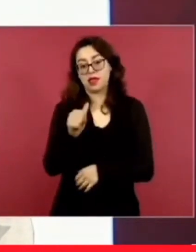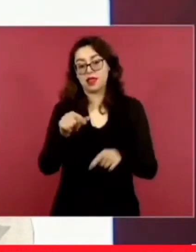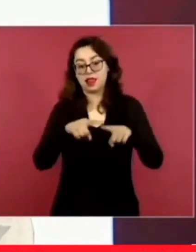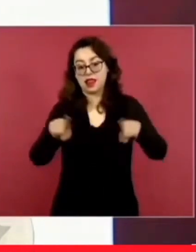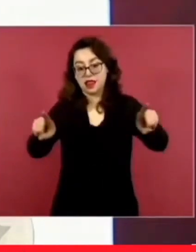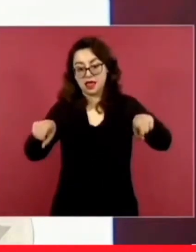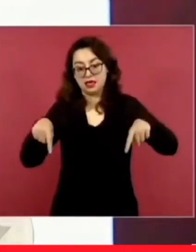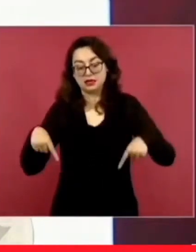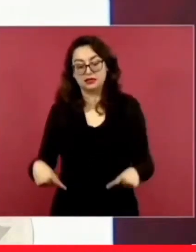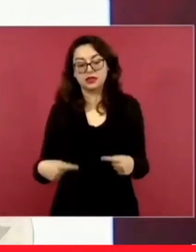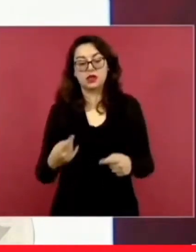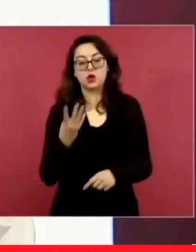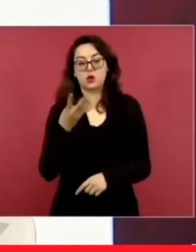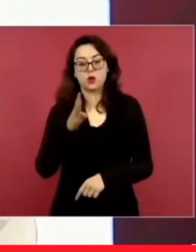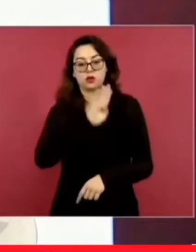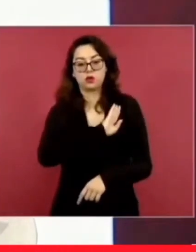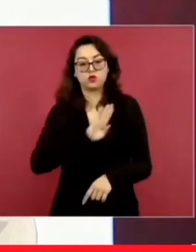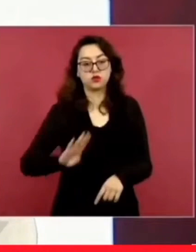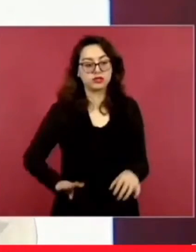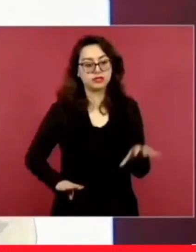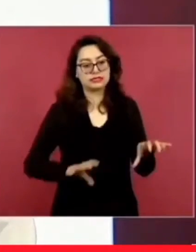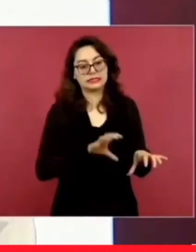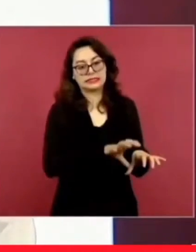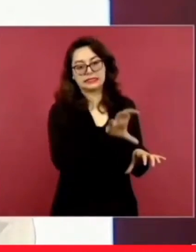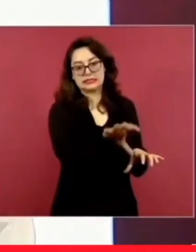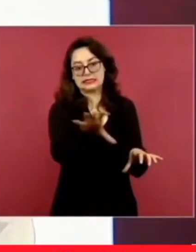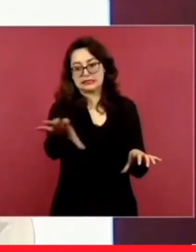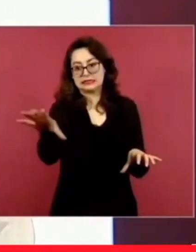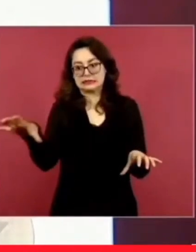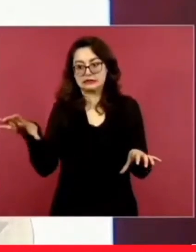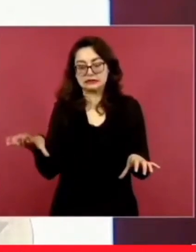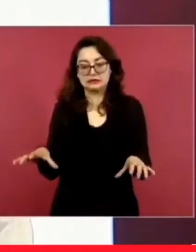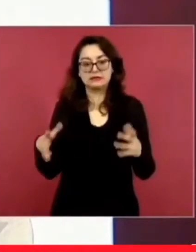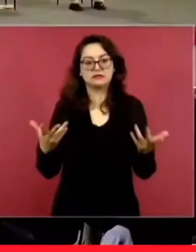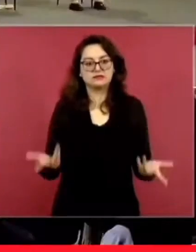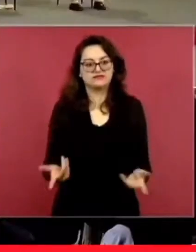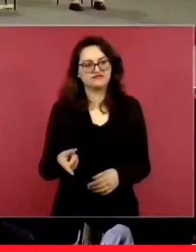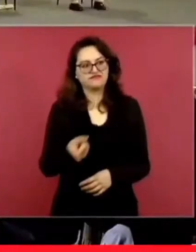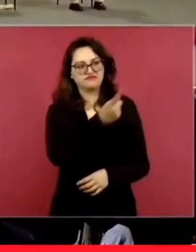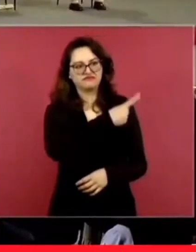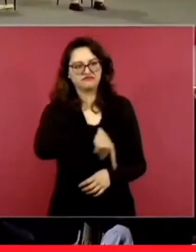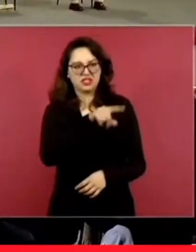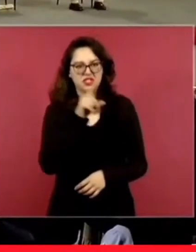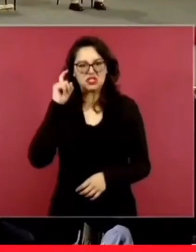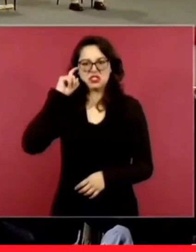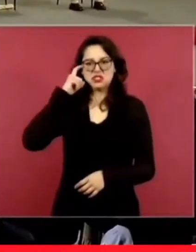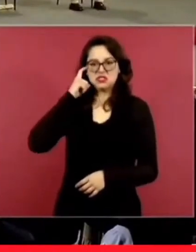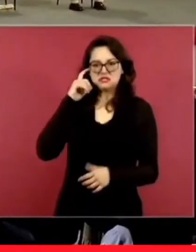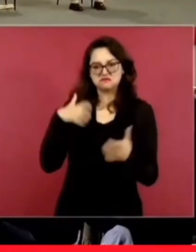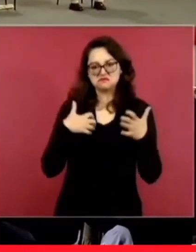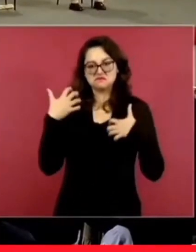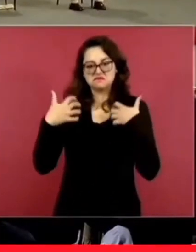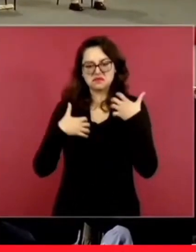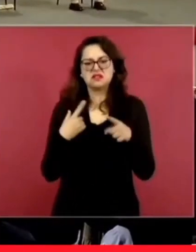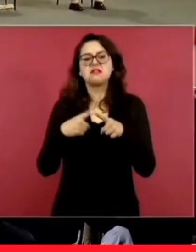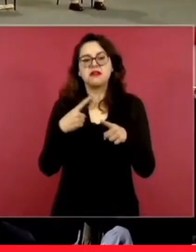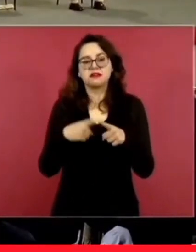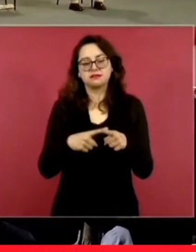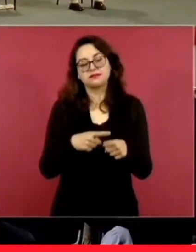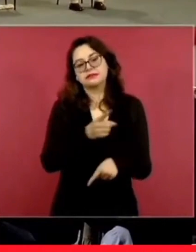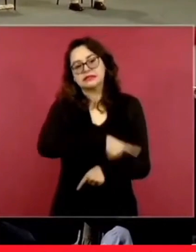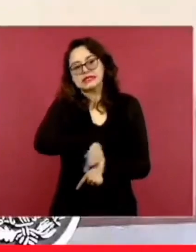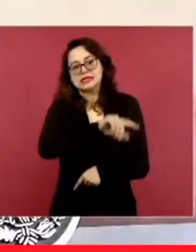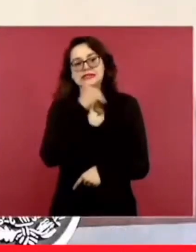núcleos agrarios en 4 municipios y tenemos presiones de desarrollos inmobiliarios, de crecimiento urbano